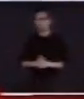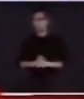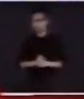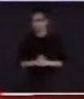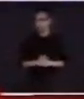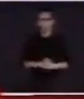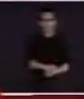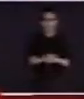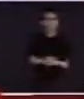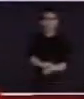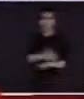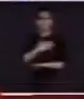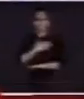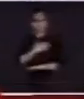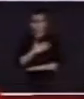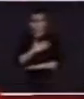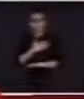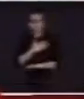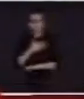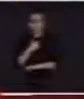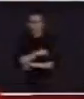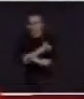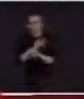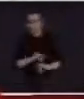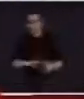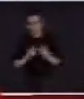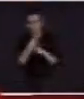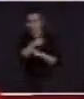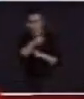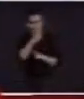Amiga mía, no estoy muy feliz contigo.